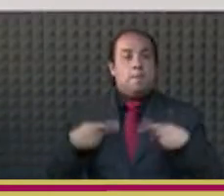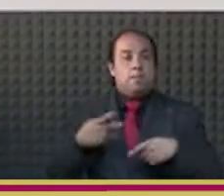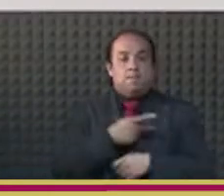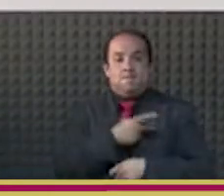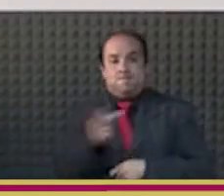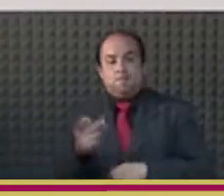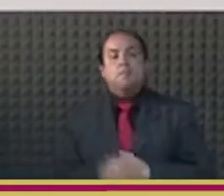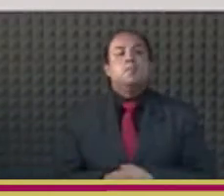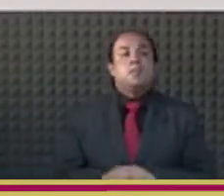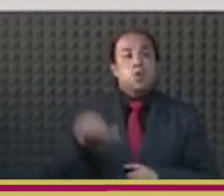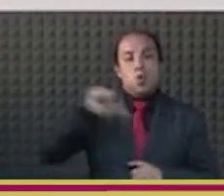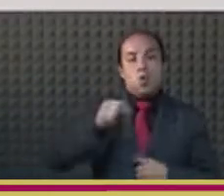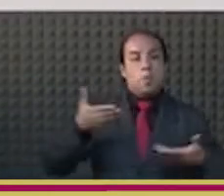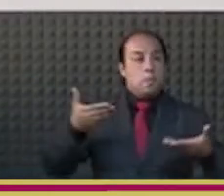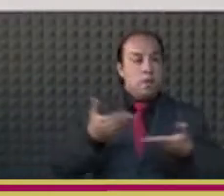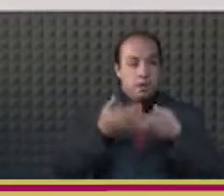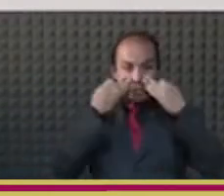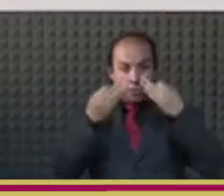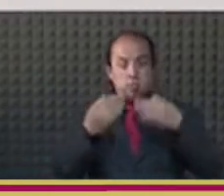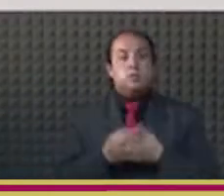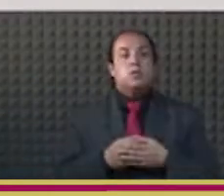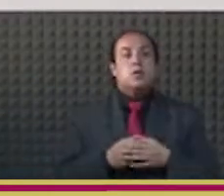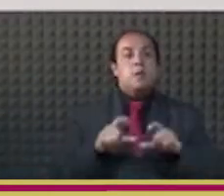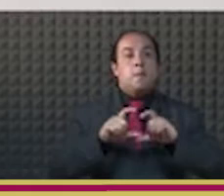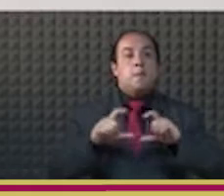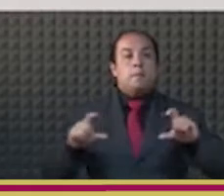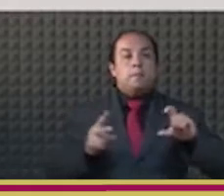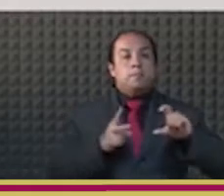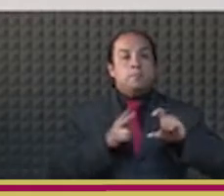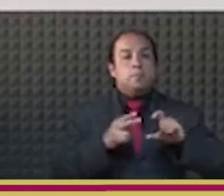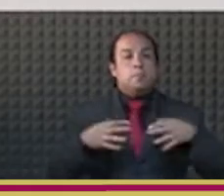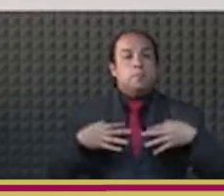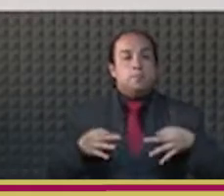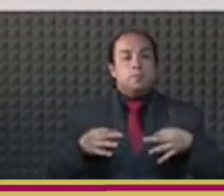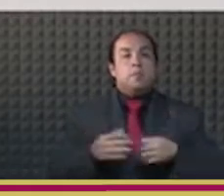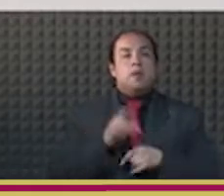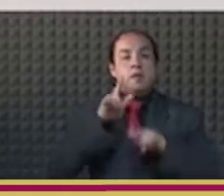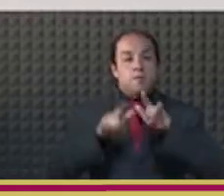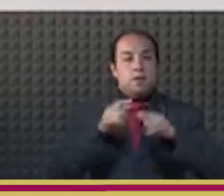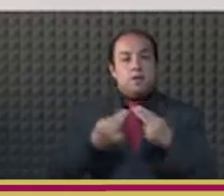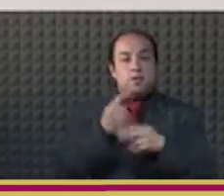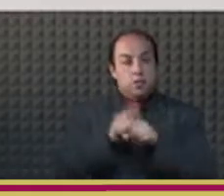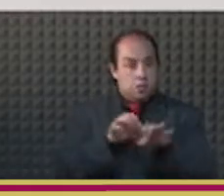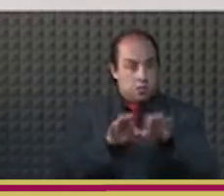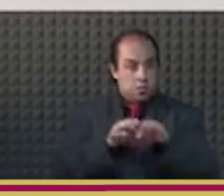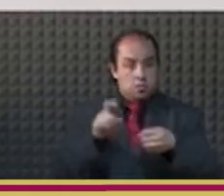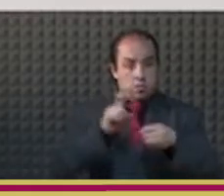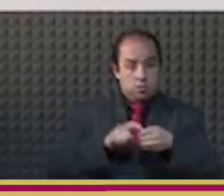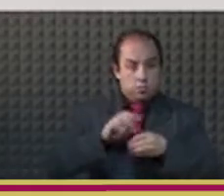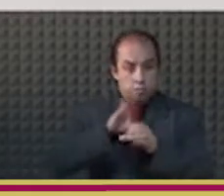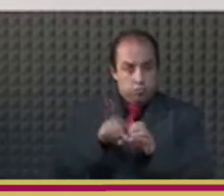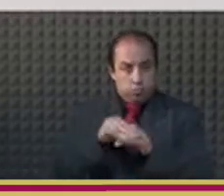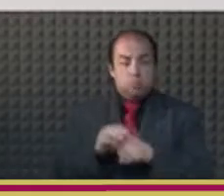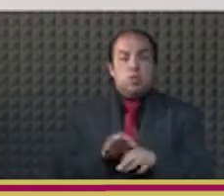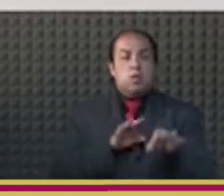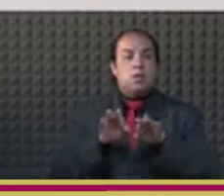hoy estamos presentes para dar inicio a la Feria Nacional de Empleo para Jóvenes e Inclusión Laboral, como un esfuerzo coordinado que realiza la Secretaría